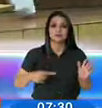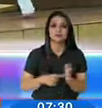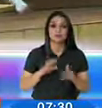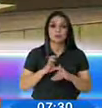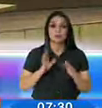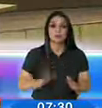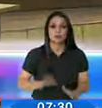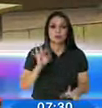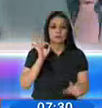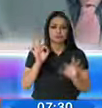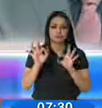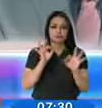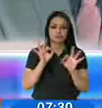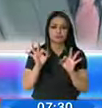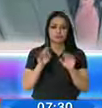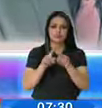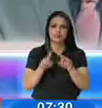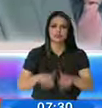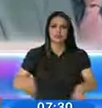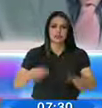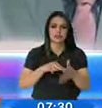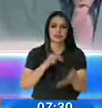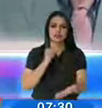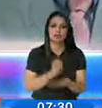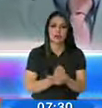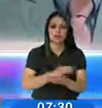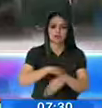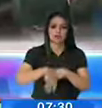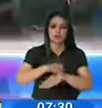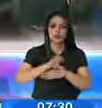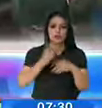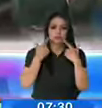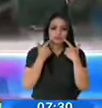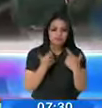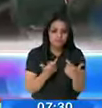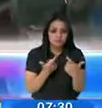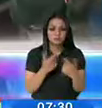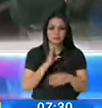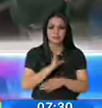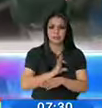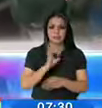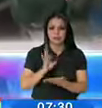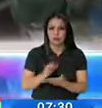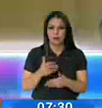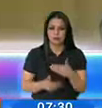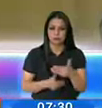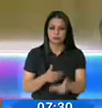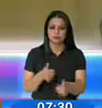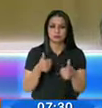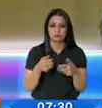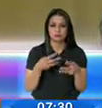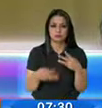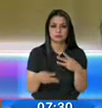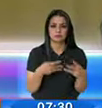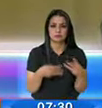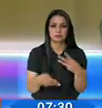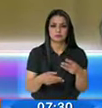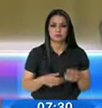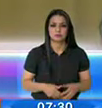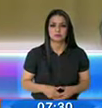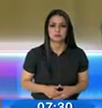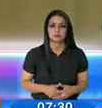ecuatorianos seleccionados en presencia de distintos notarios en todo el Ecuador. Ellos certificaron la transparencia del proceso. Que en